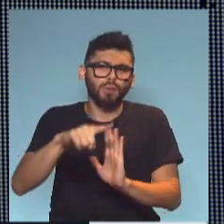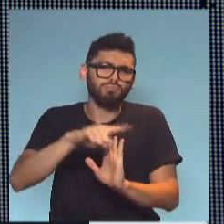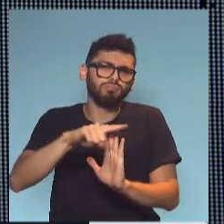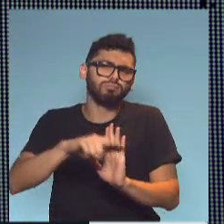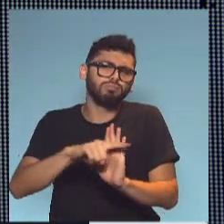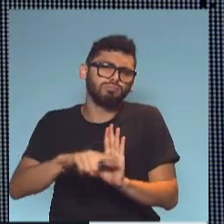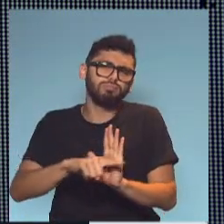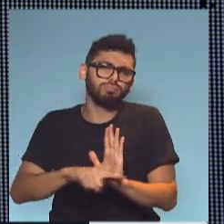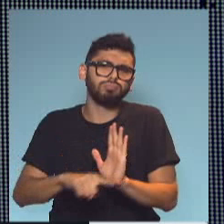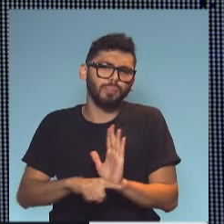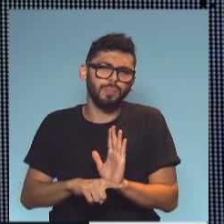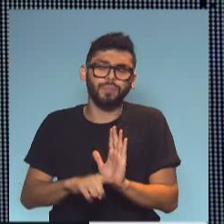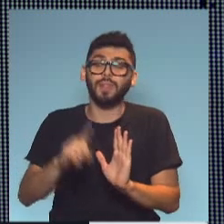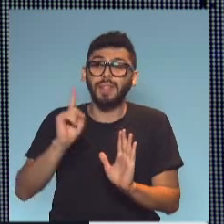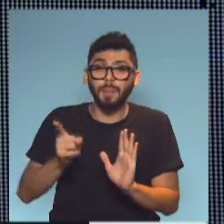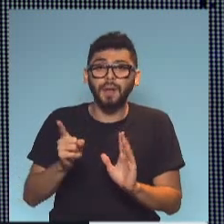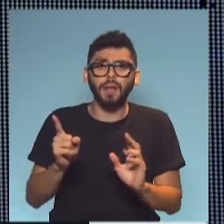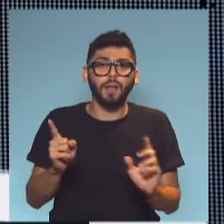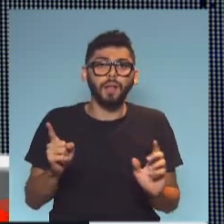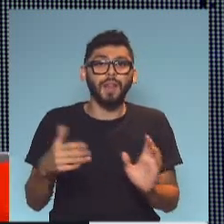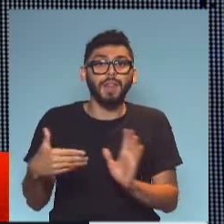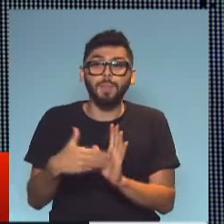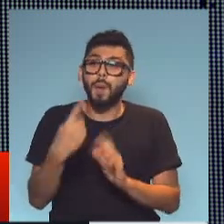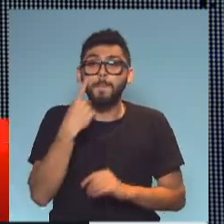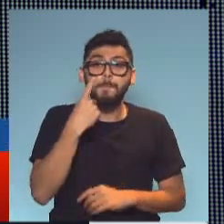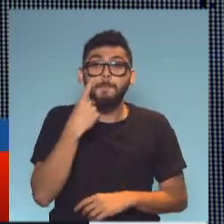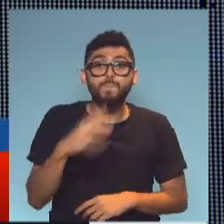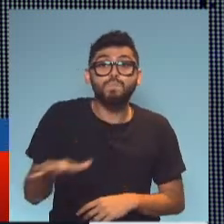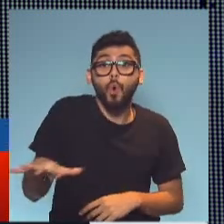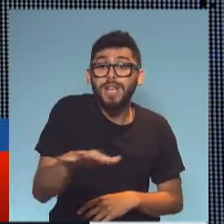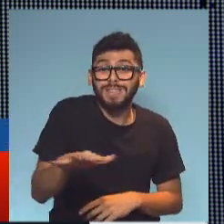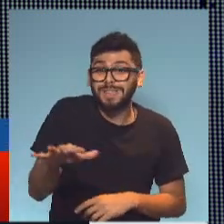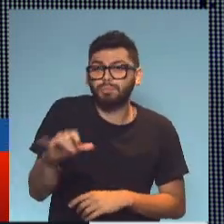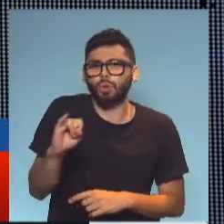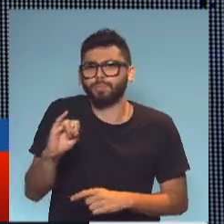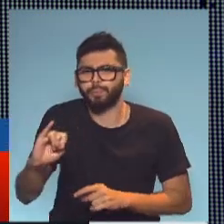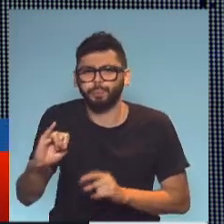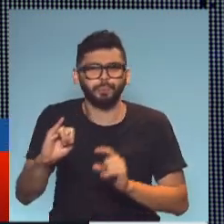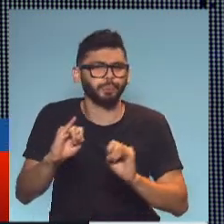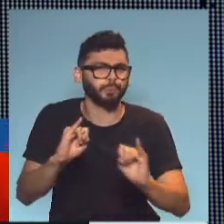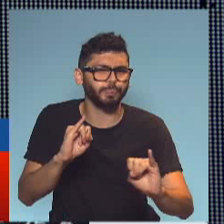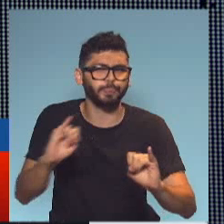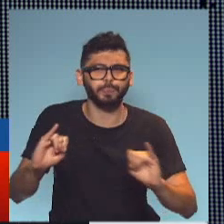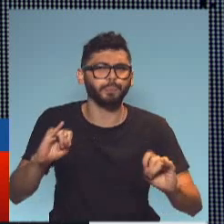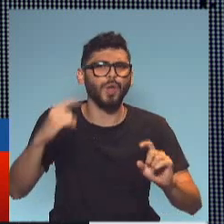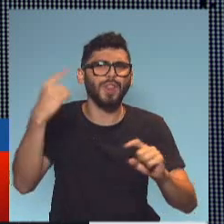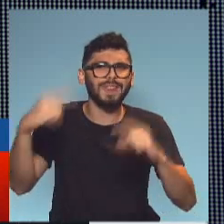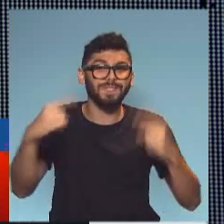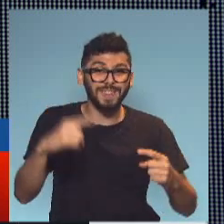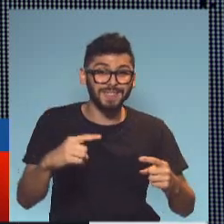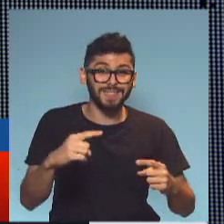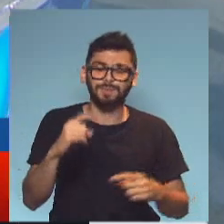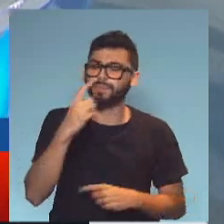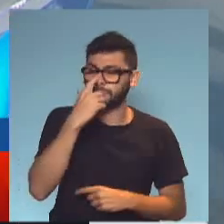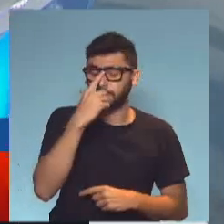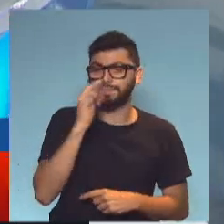a conocer y a diferenciar de acuerdo a los municipios qué tipo de restricciones tendrá la provincia de Buenos Aires. Sí, el